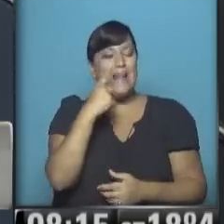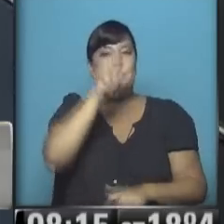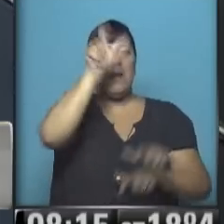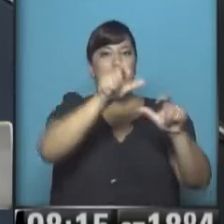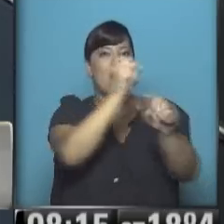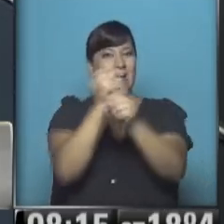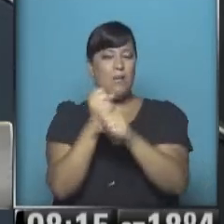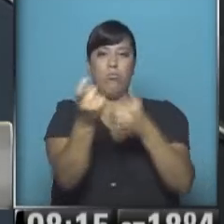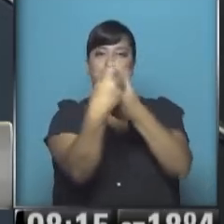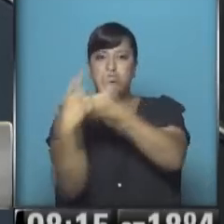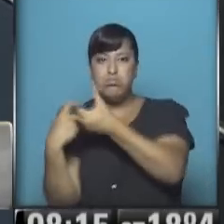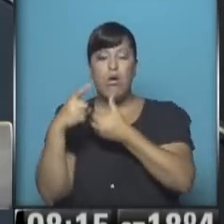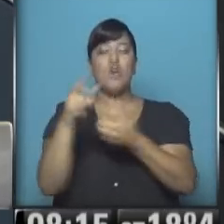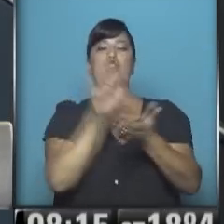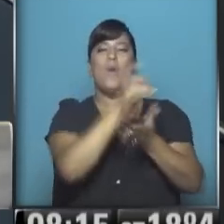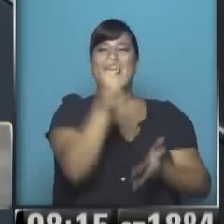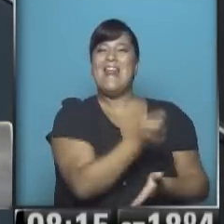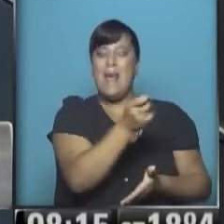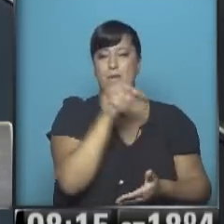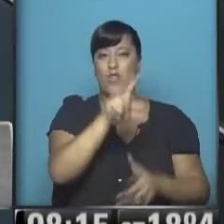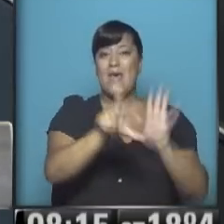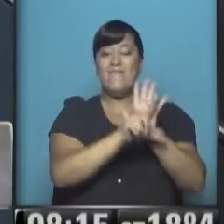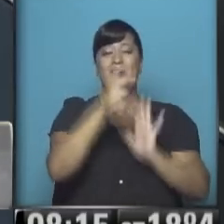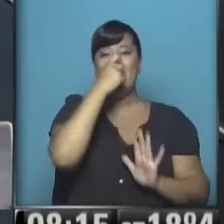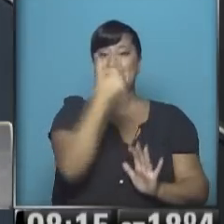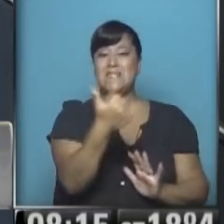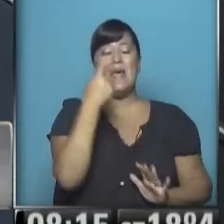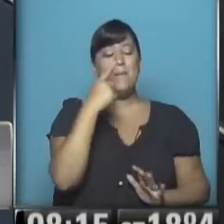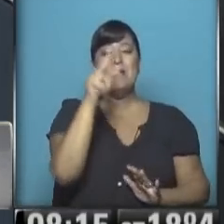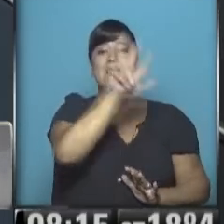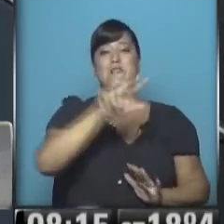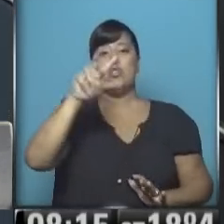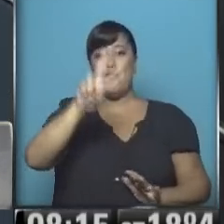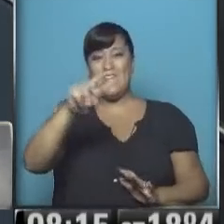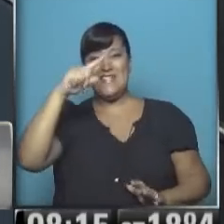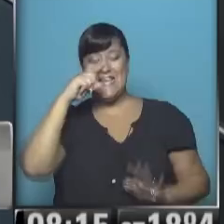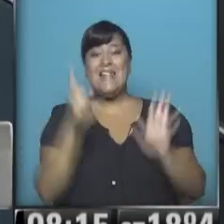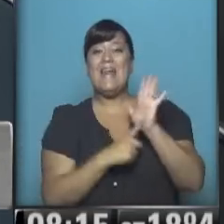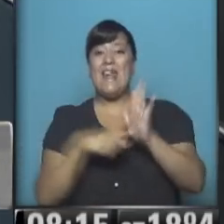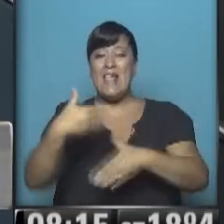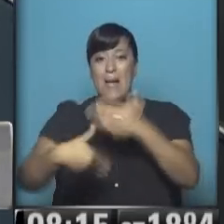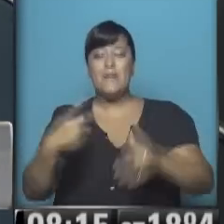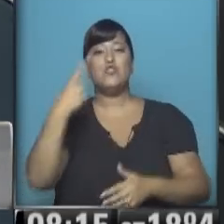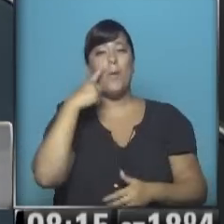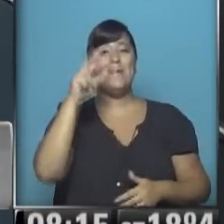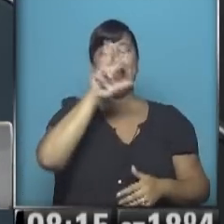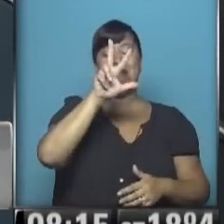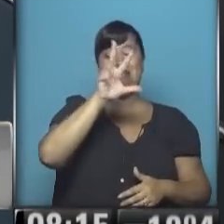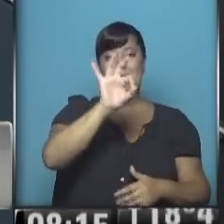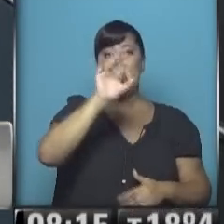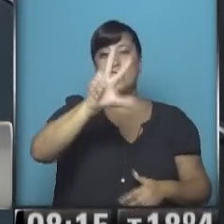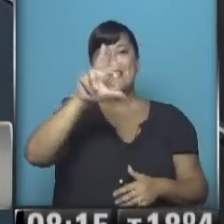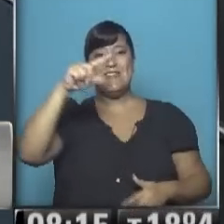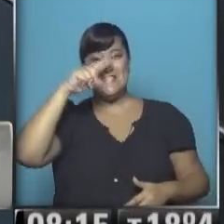adheridos al régimen de corresponsabilidad grimal de la ley 26,33 cuyo decreto reglamentario es el 1370 del